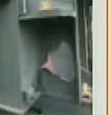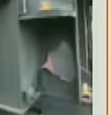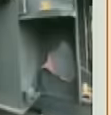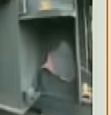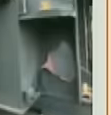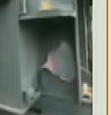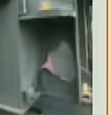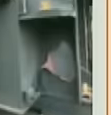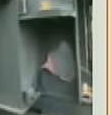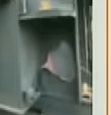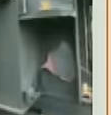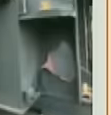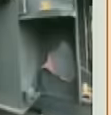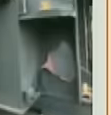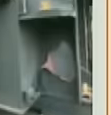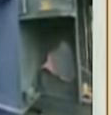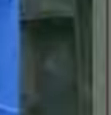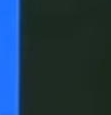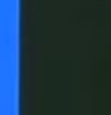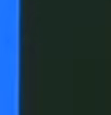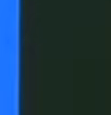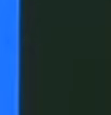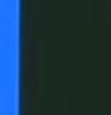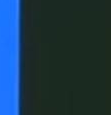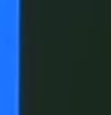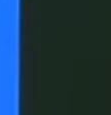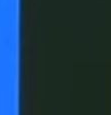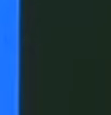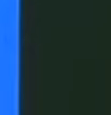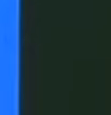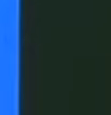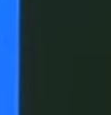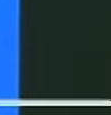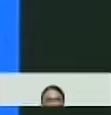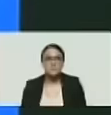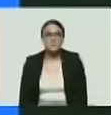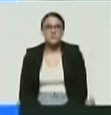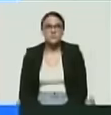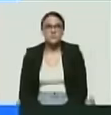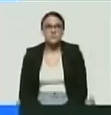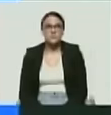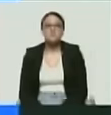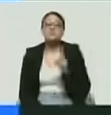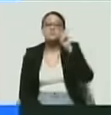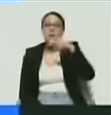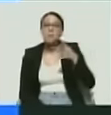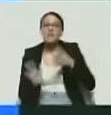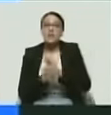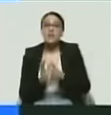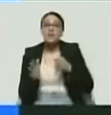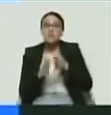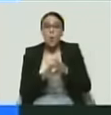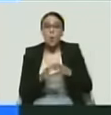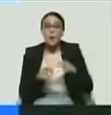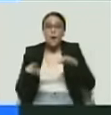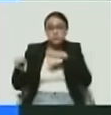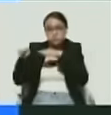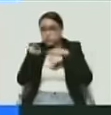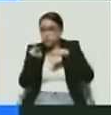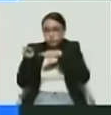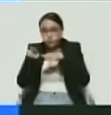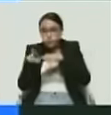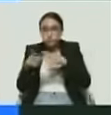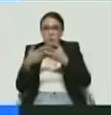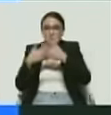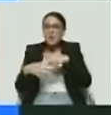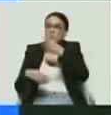electricidad. Aquí está también lo que hicieron con las tanquillas y lo que hicieron en Miranda, en